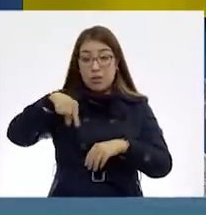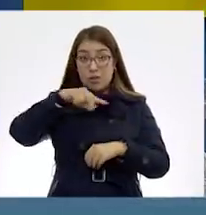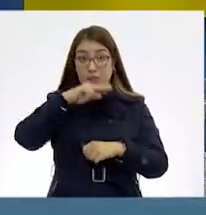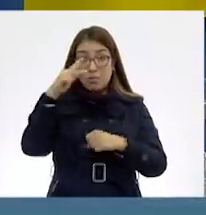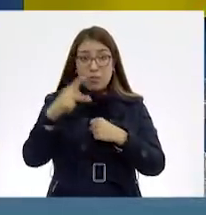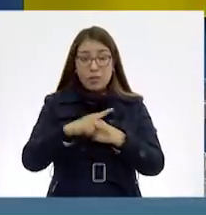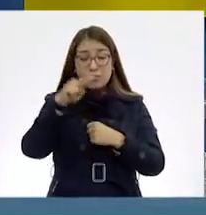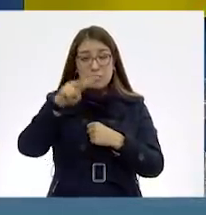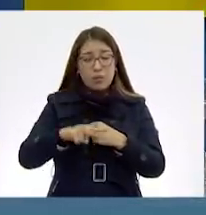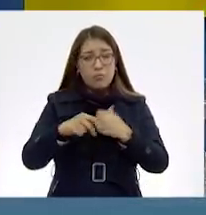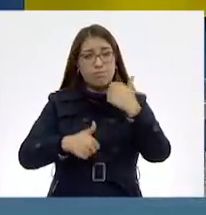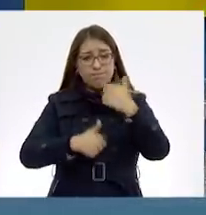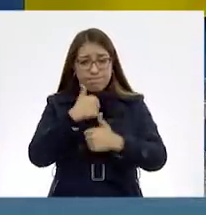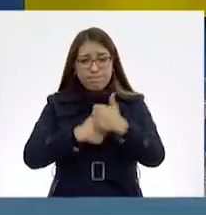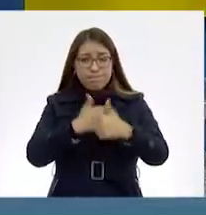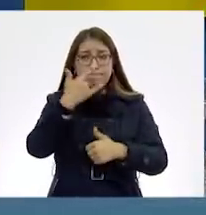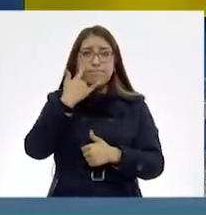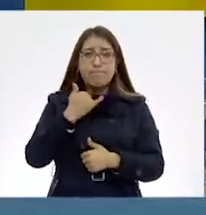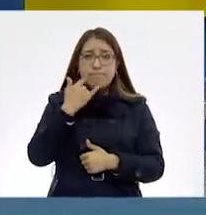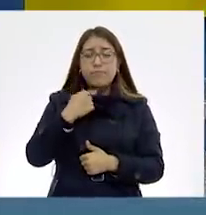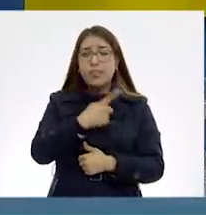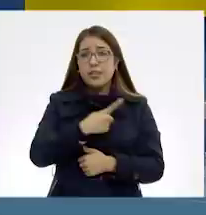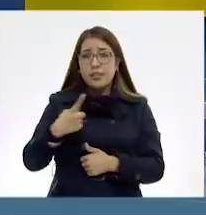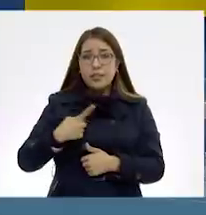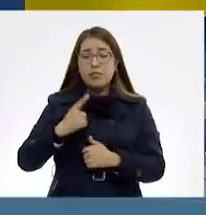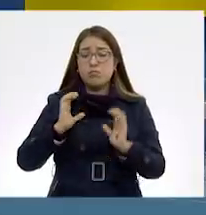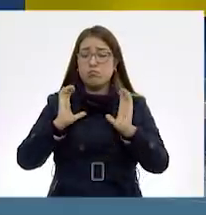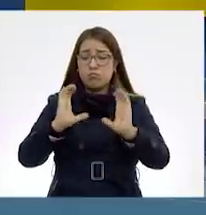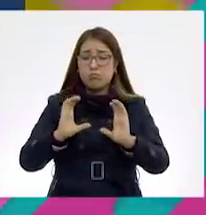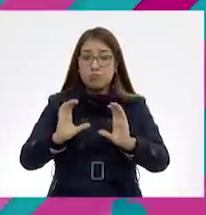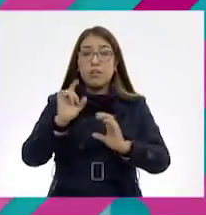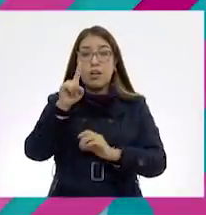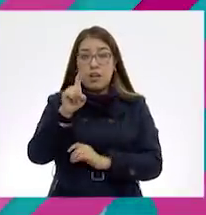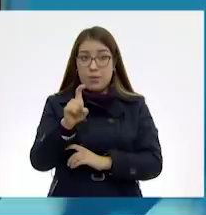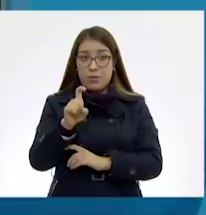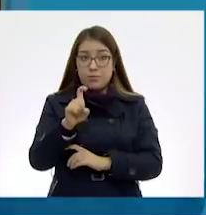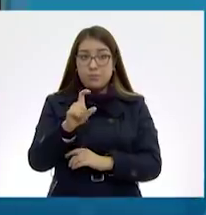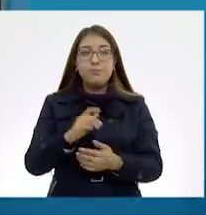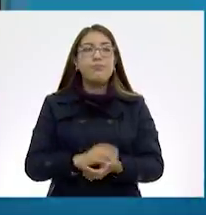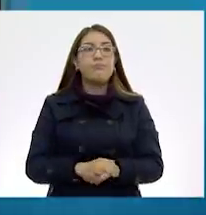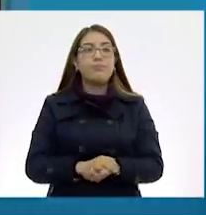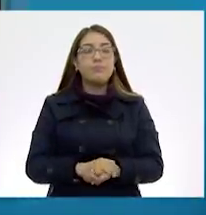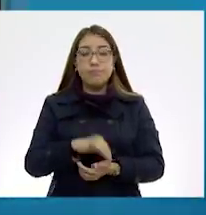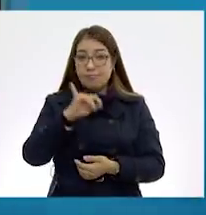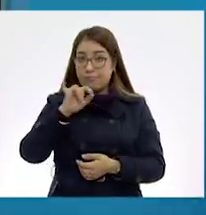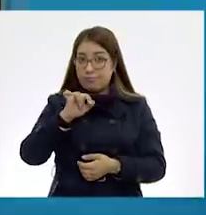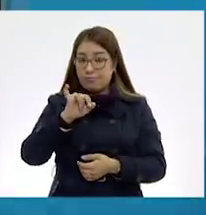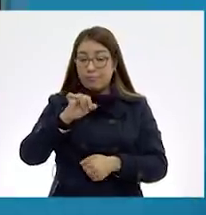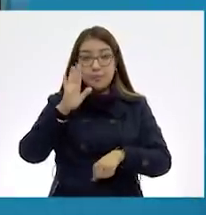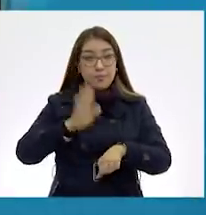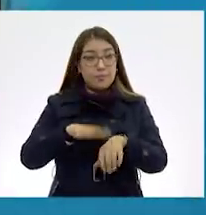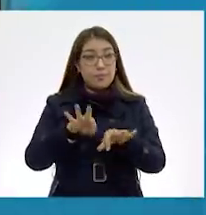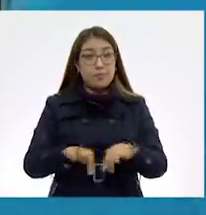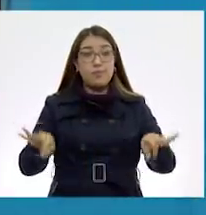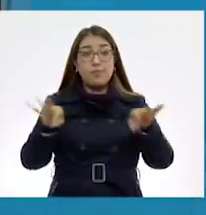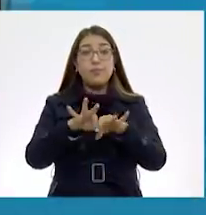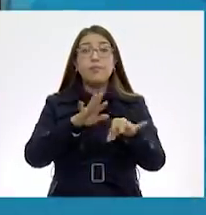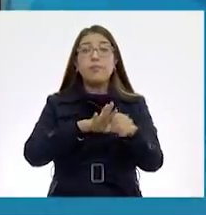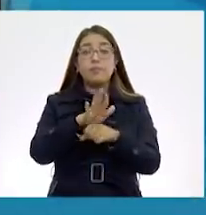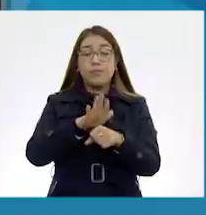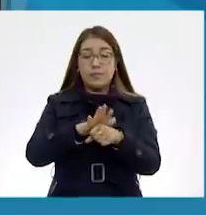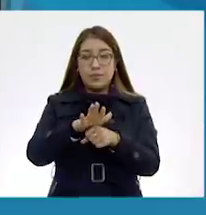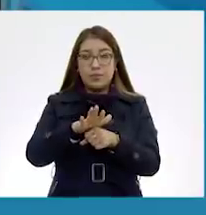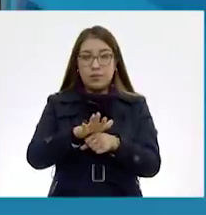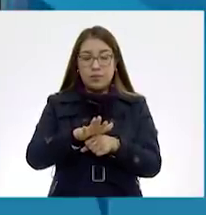muchos retos en relación a la disponibilidad del agua. Muy bien. Y los más importantes son una